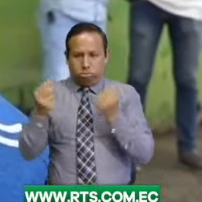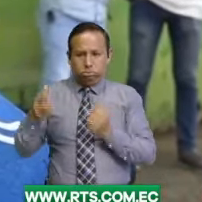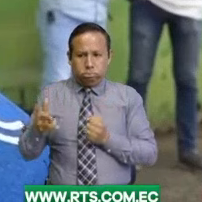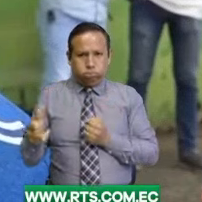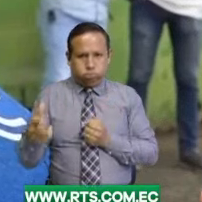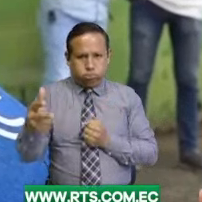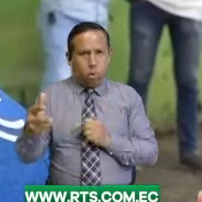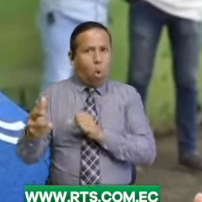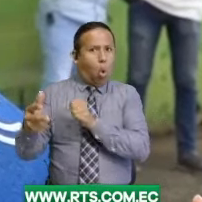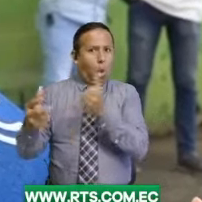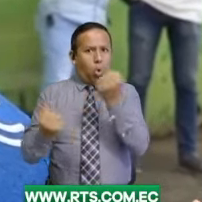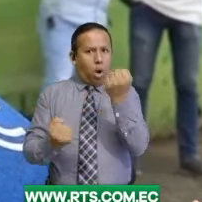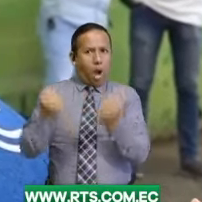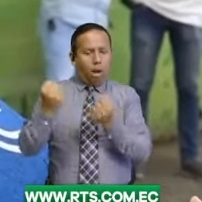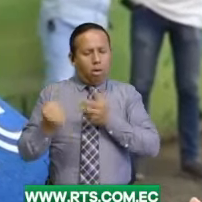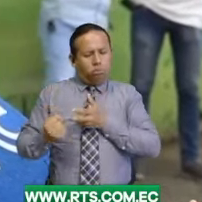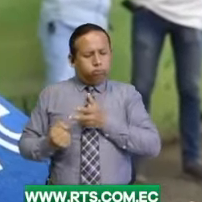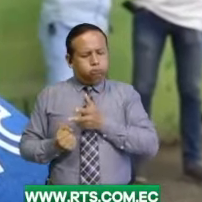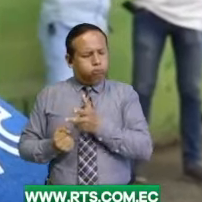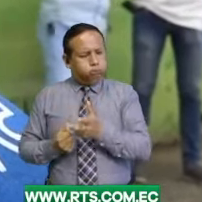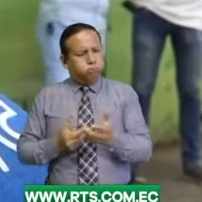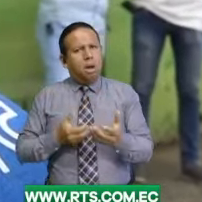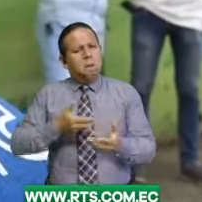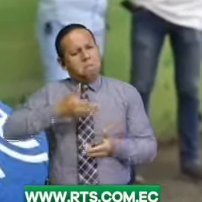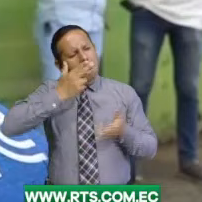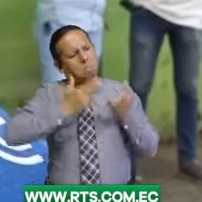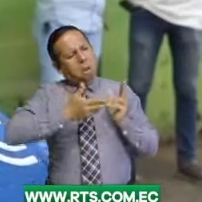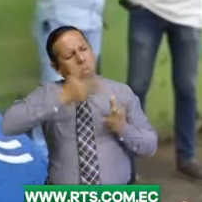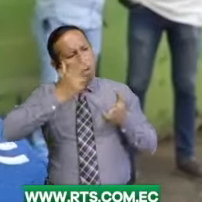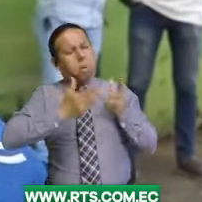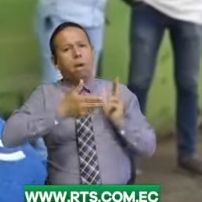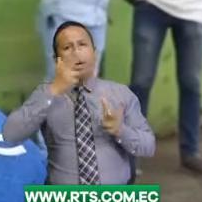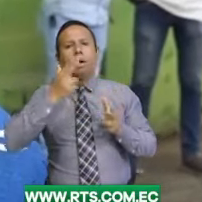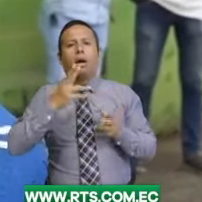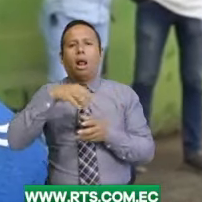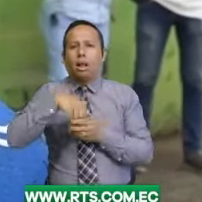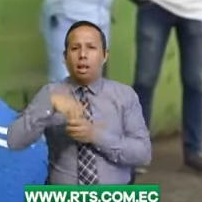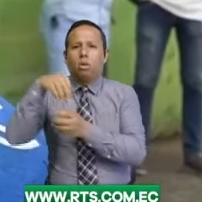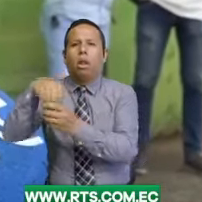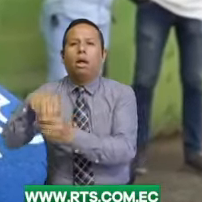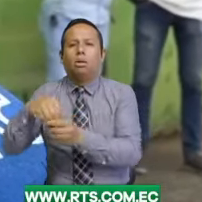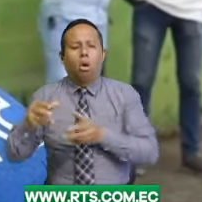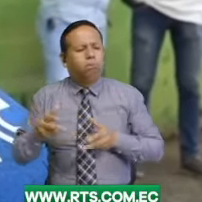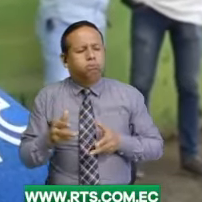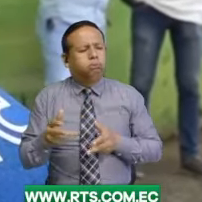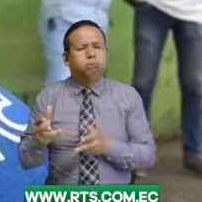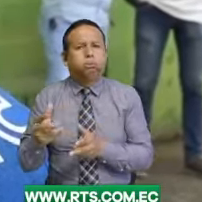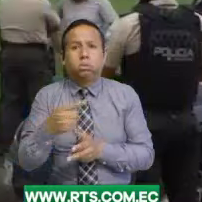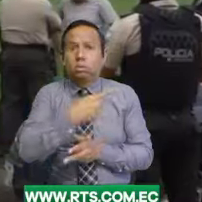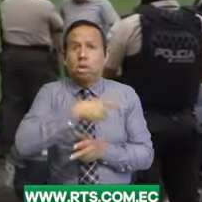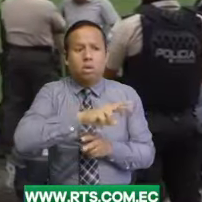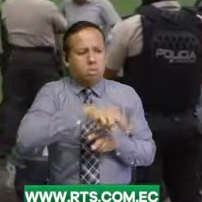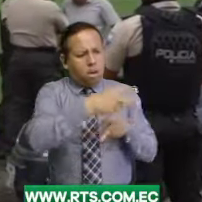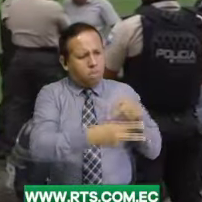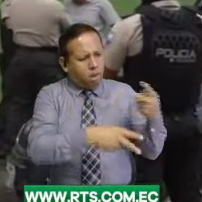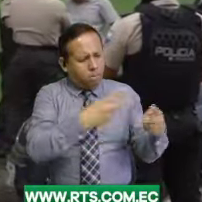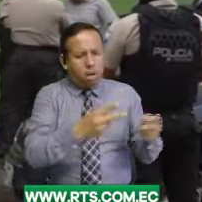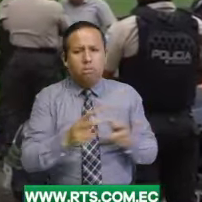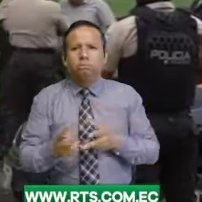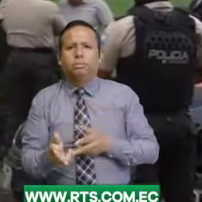vehículo también pasa disparando con armas cortas, se bajan y proceden a victimales a estas personas.